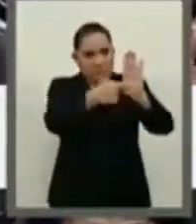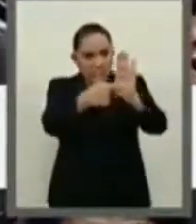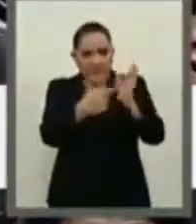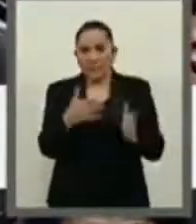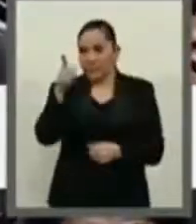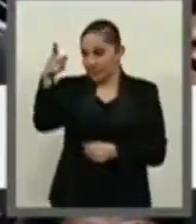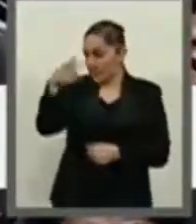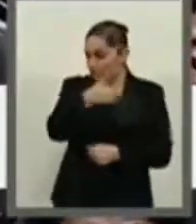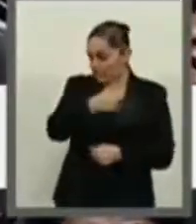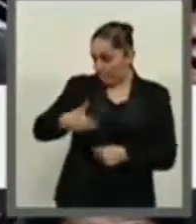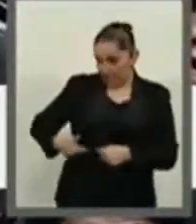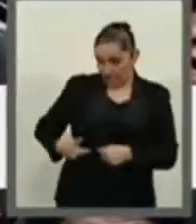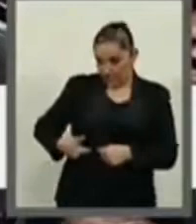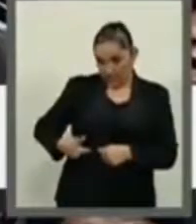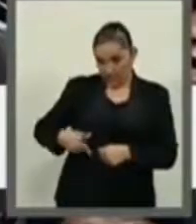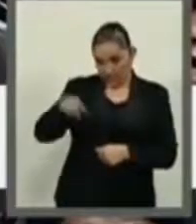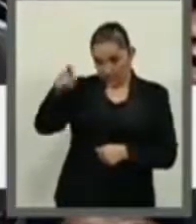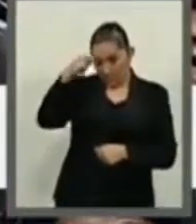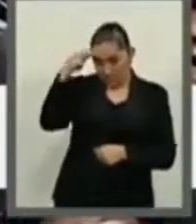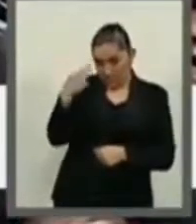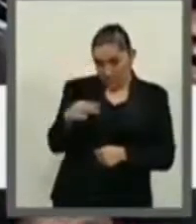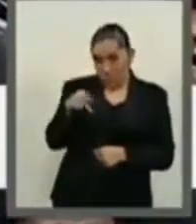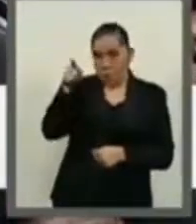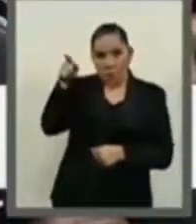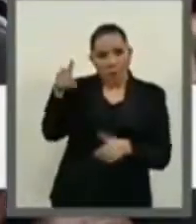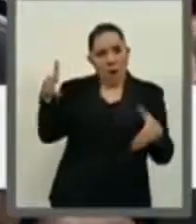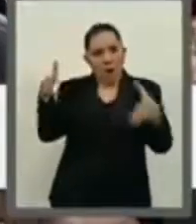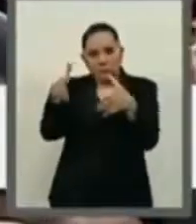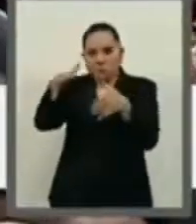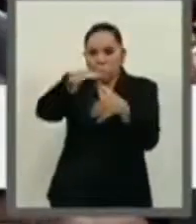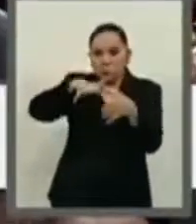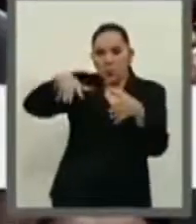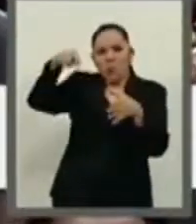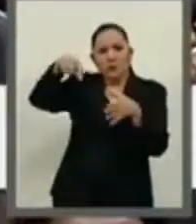República, se hagan cargo desde ahí